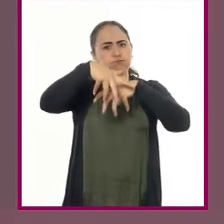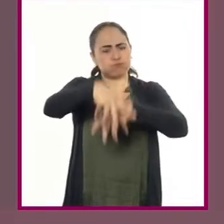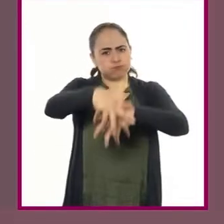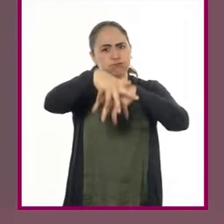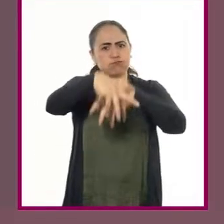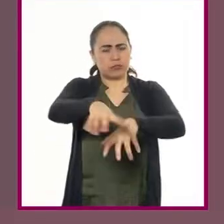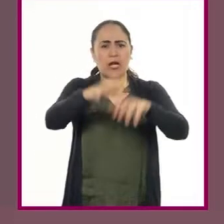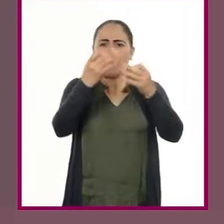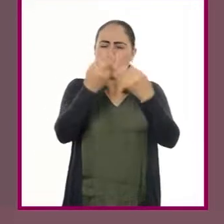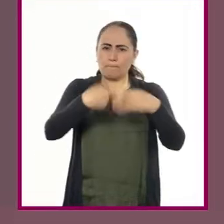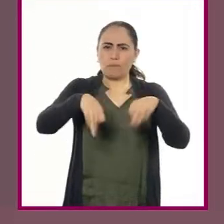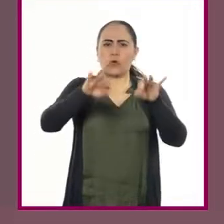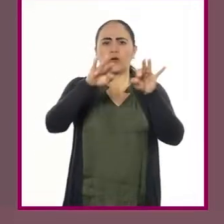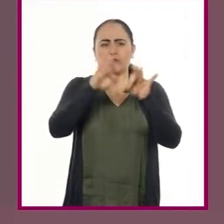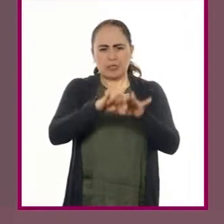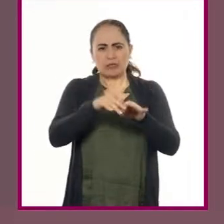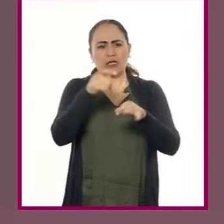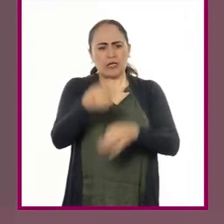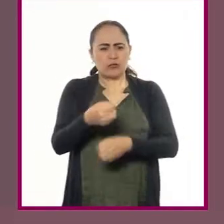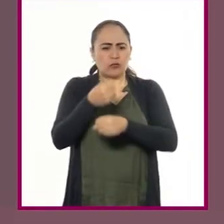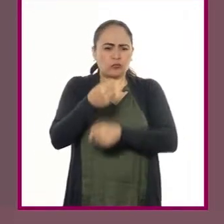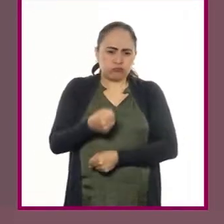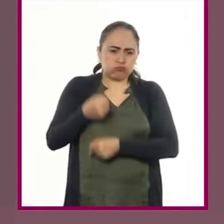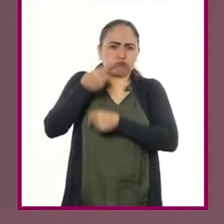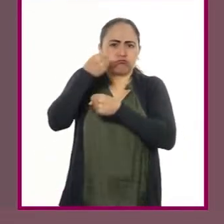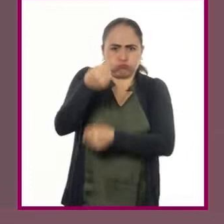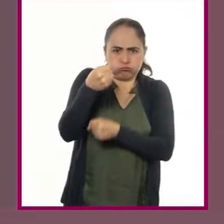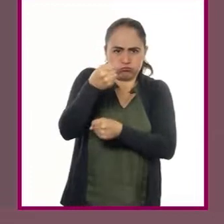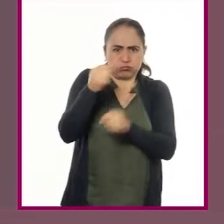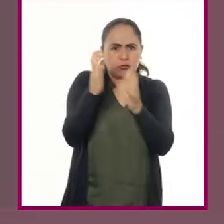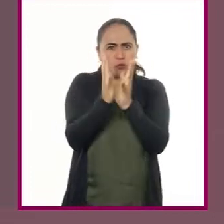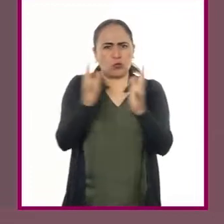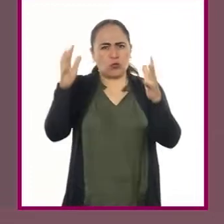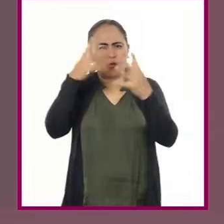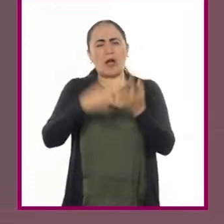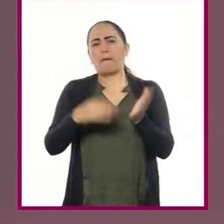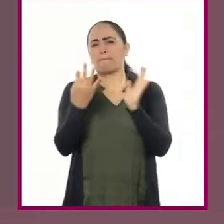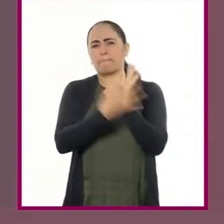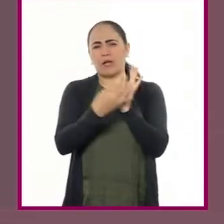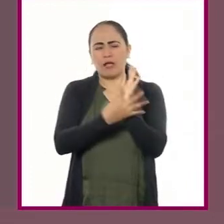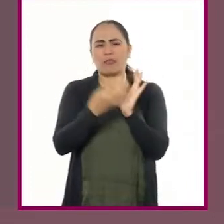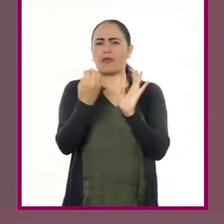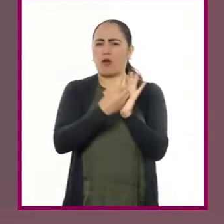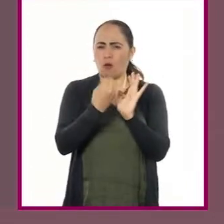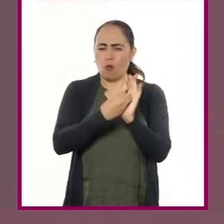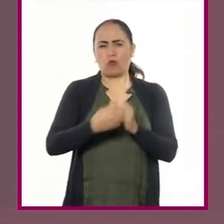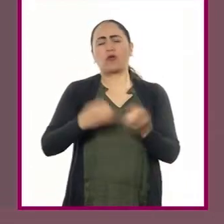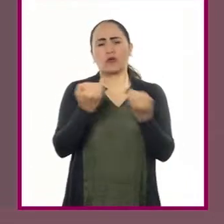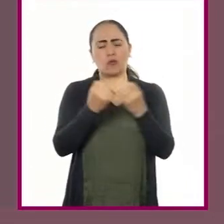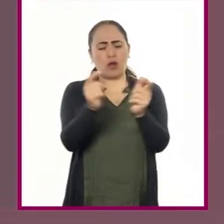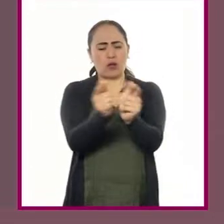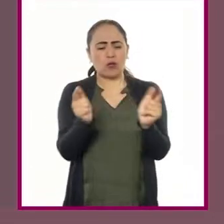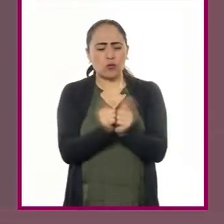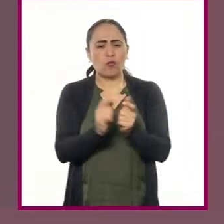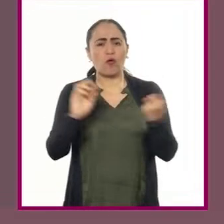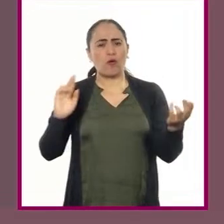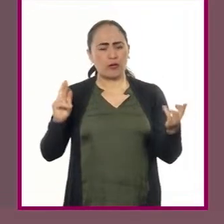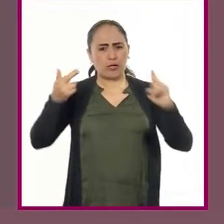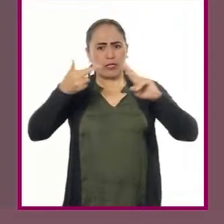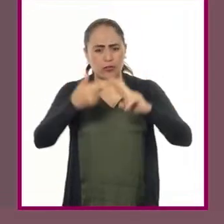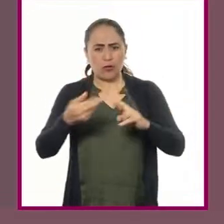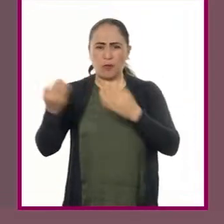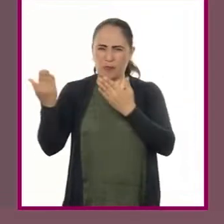su importancia, cargaban sus pendones bordados en plata y oro. Los religiosos, en el orden de su llegada a